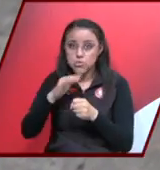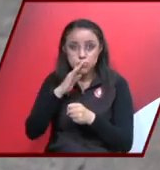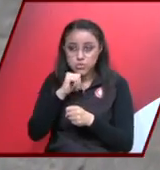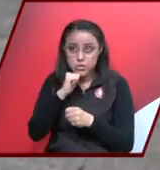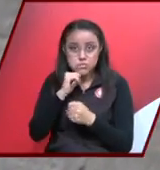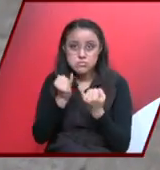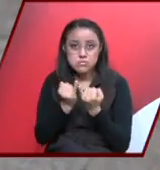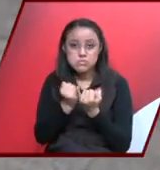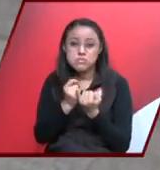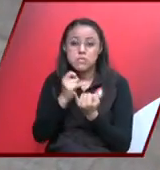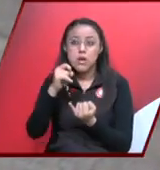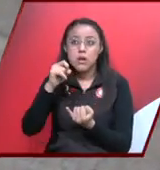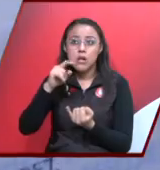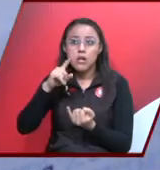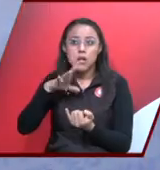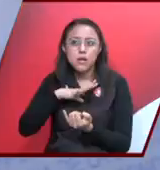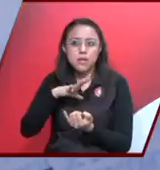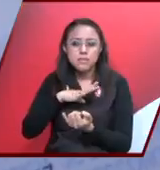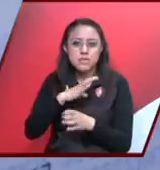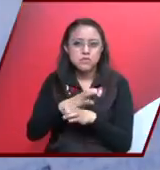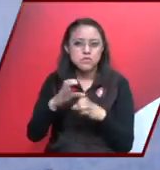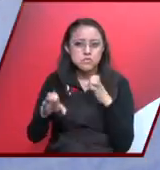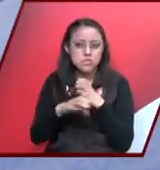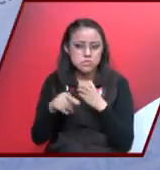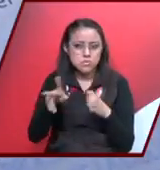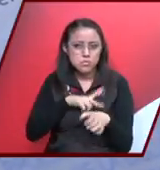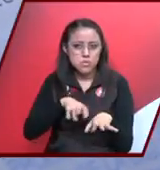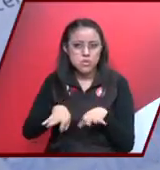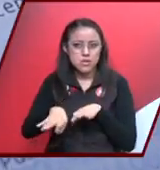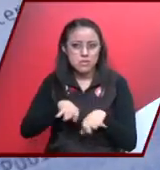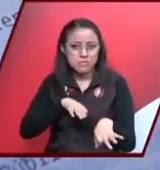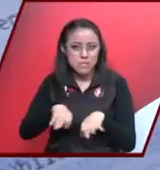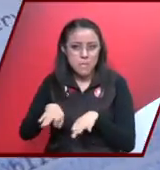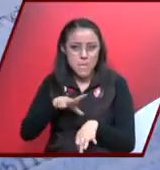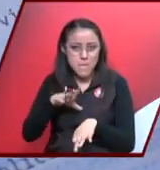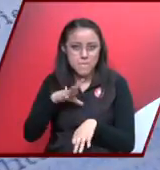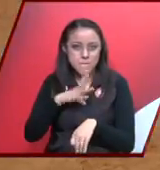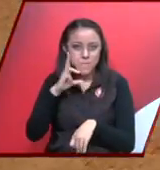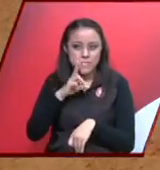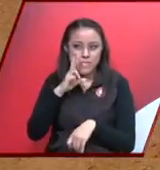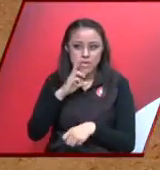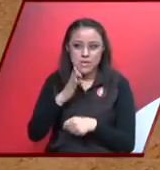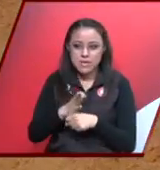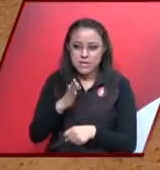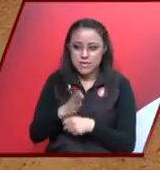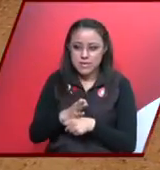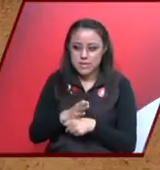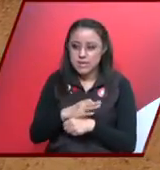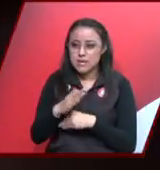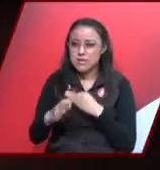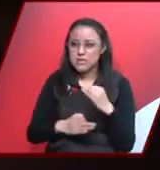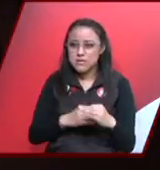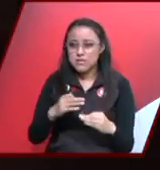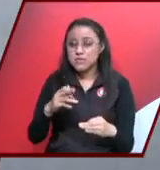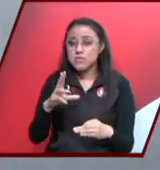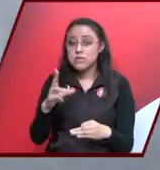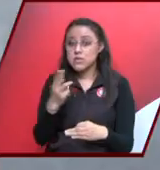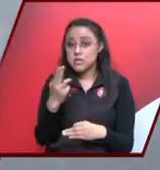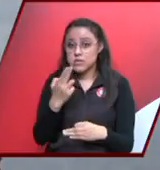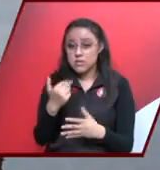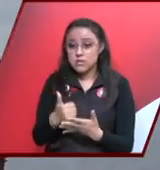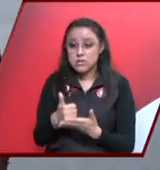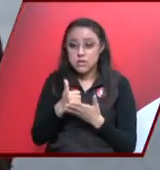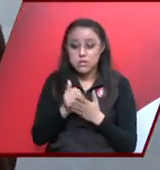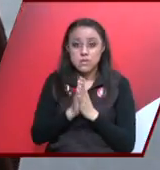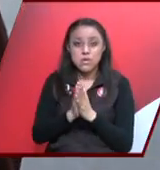ahí mis cosas de trabajo, las tengo todas ahí, ni esas me permiten sacarla. Mi petición es de